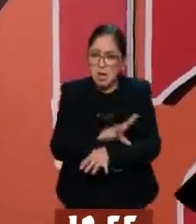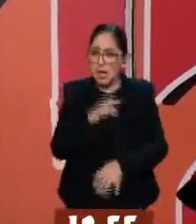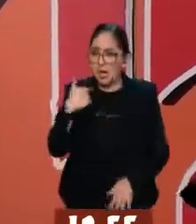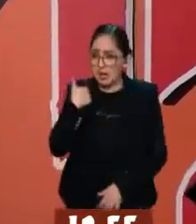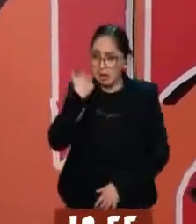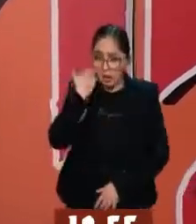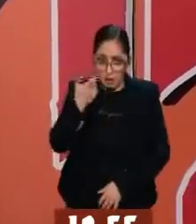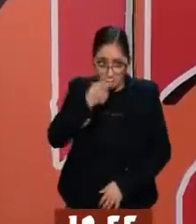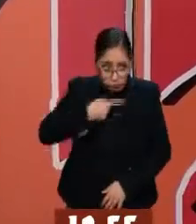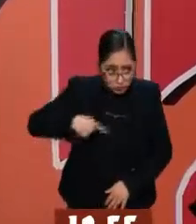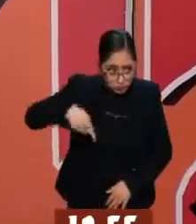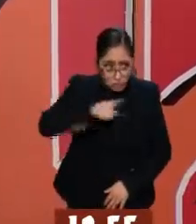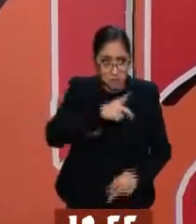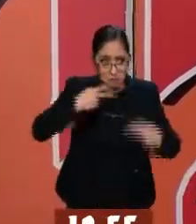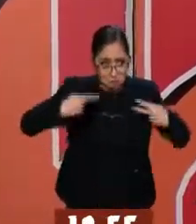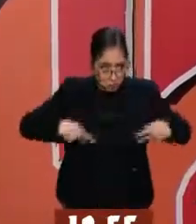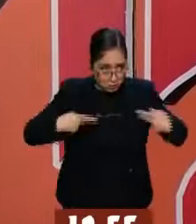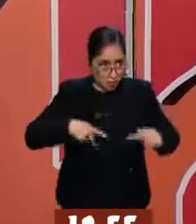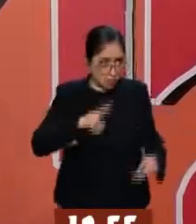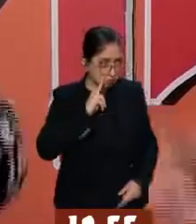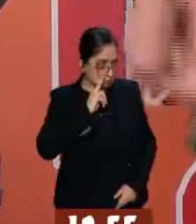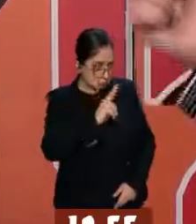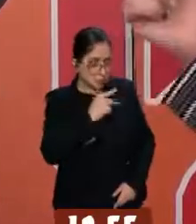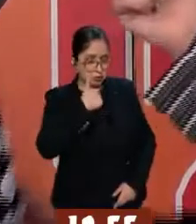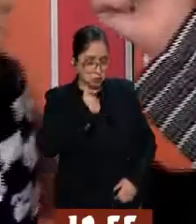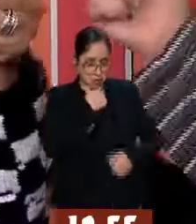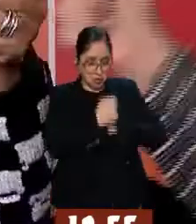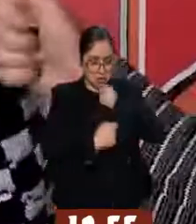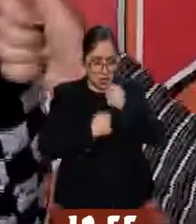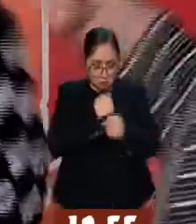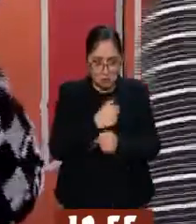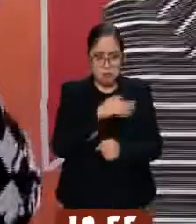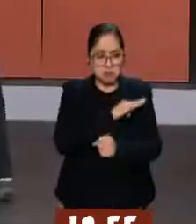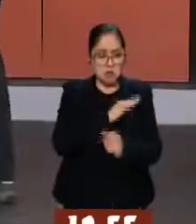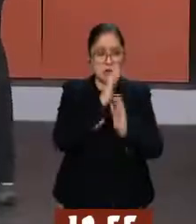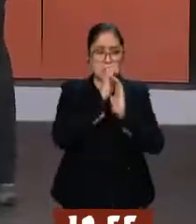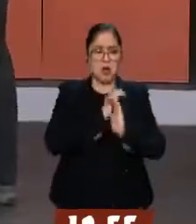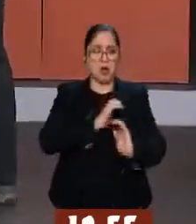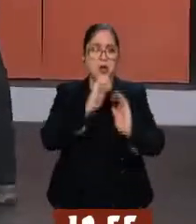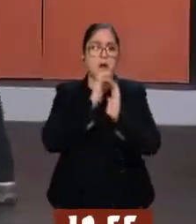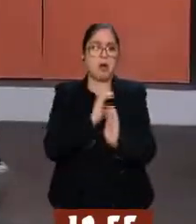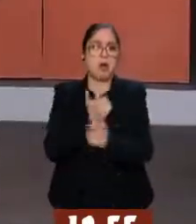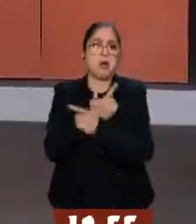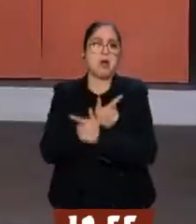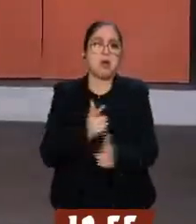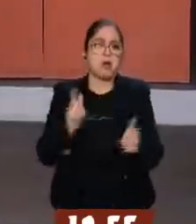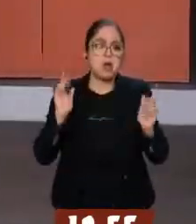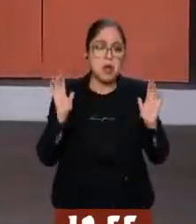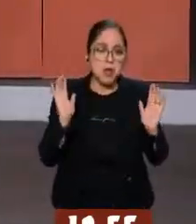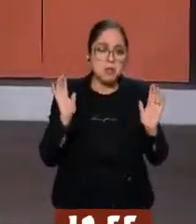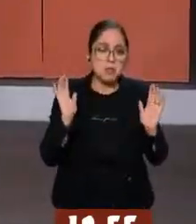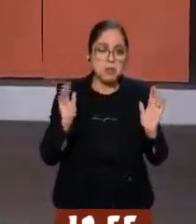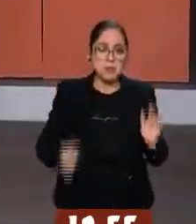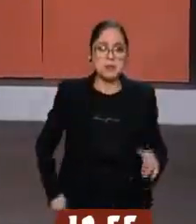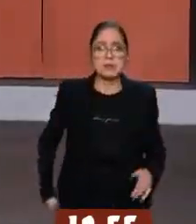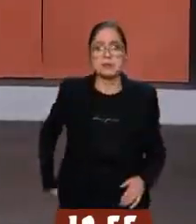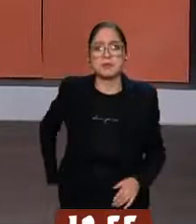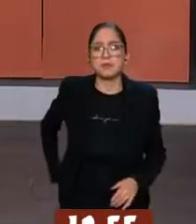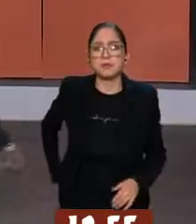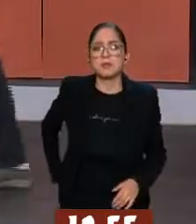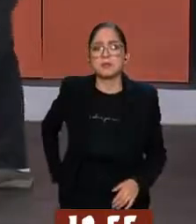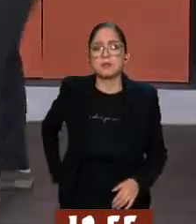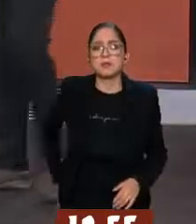edad, demostrando que se puede volver a ser artista, pues después de mucho tiempo. No, hombre, si están en. Si son